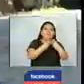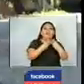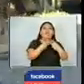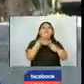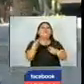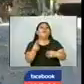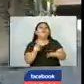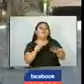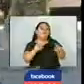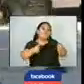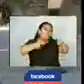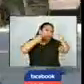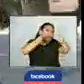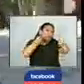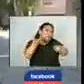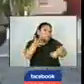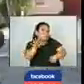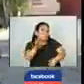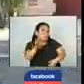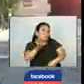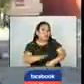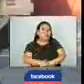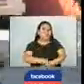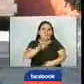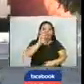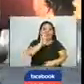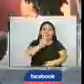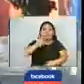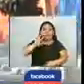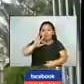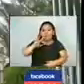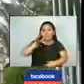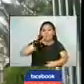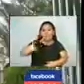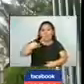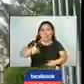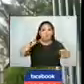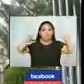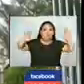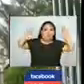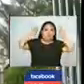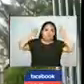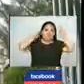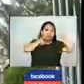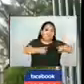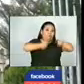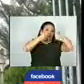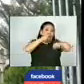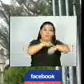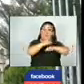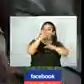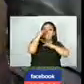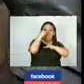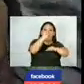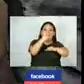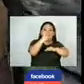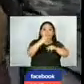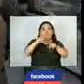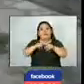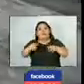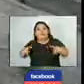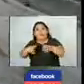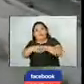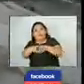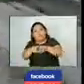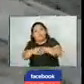delito se cumple en prisión por lo menos con 45 años cárcel como pena máxima. Según el Gabinete